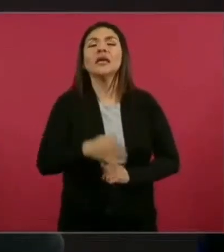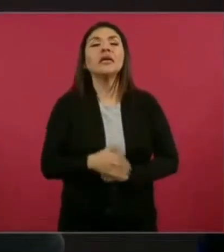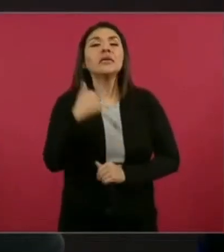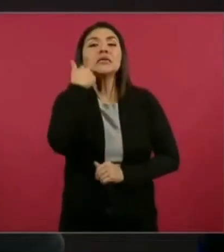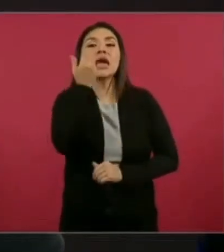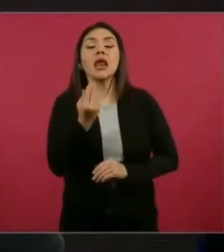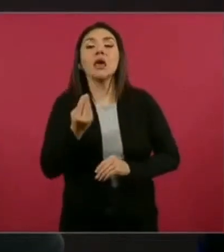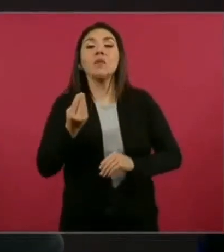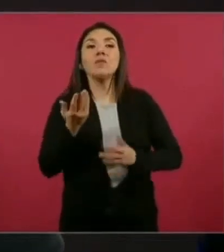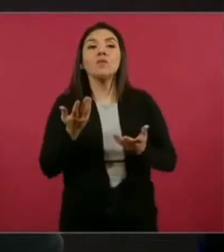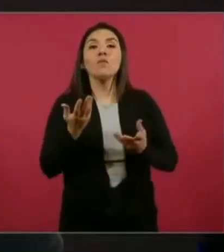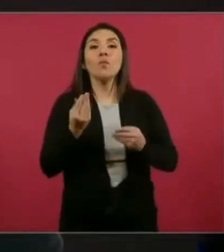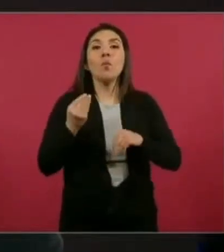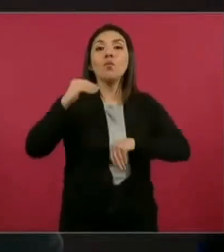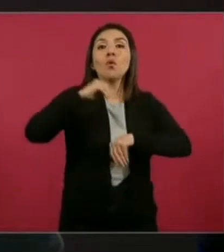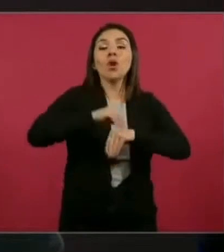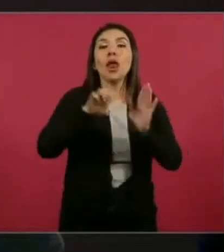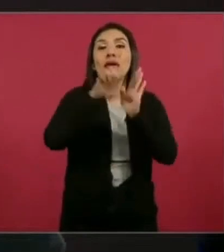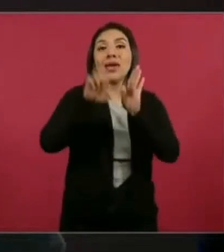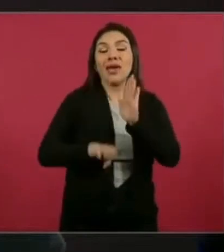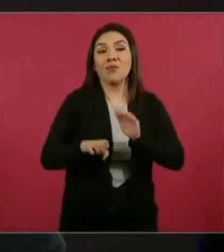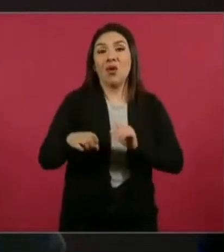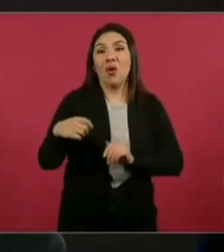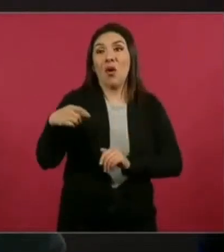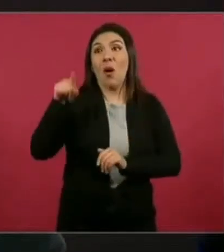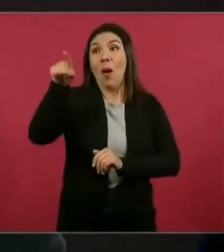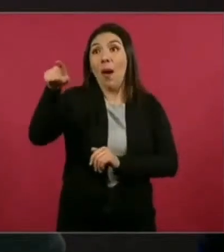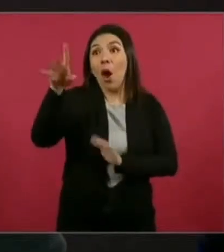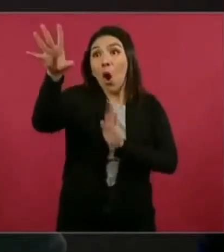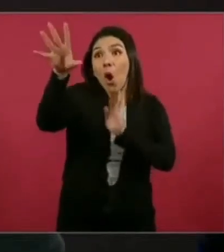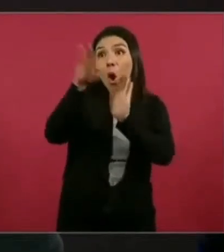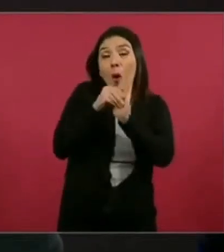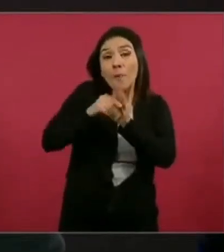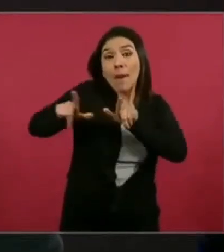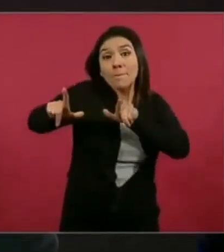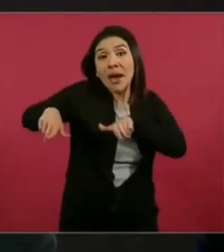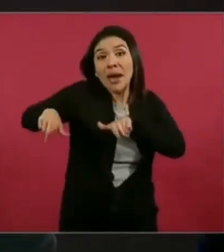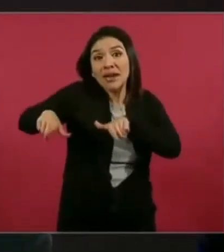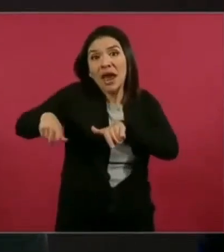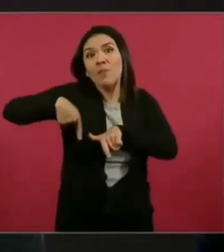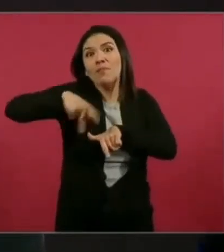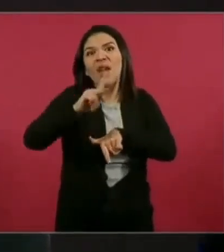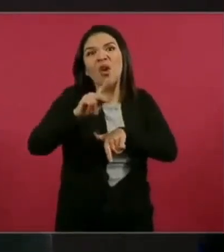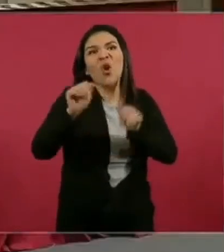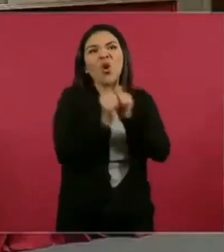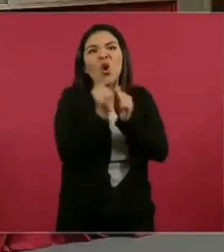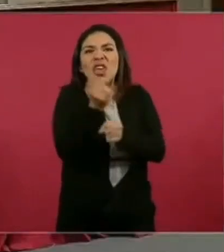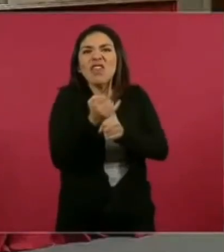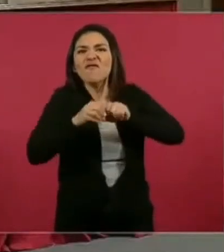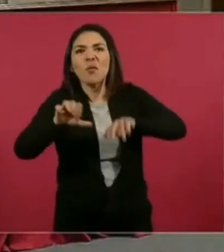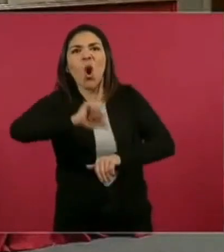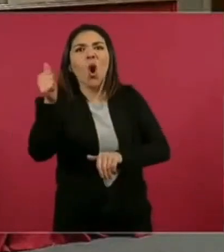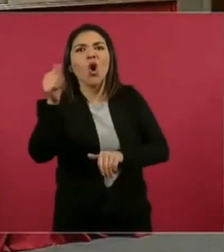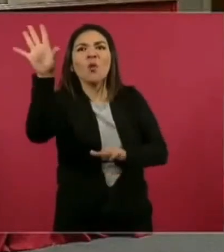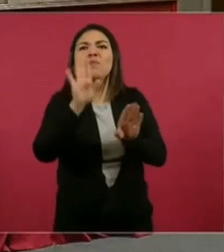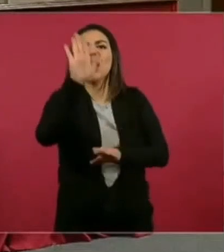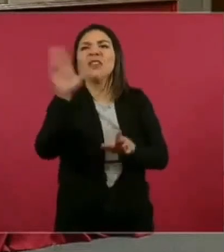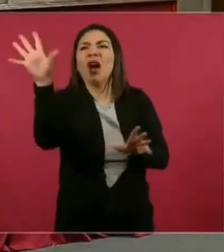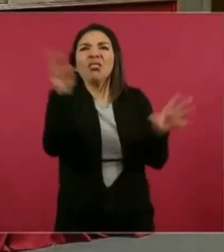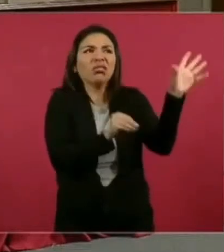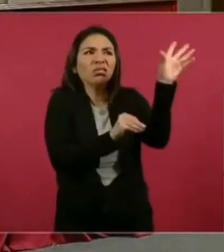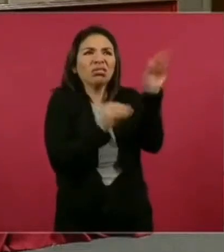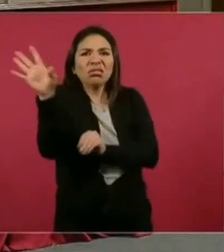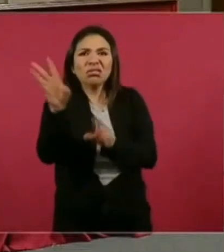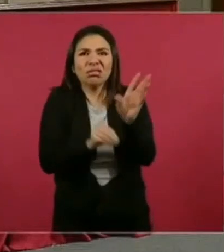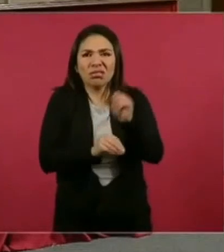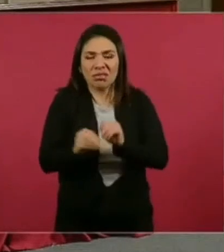poner la cara de un sitio y pedir los datos de otro. Descubrimiento de archivos y